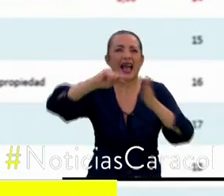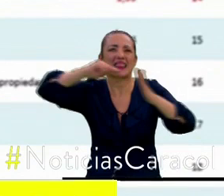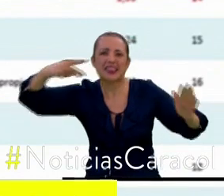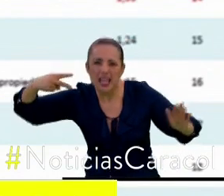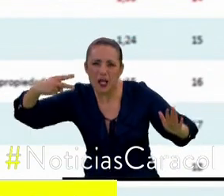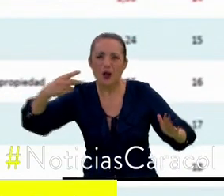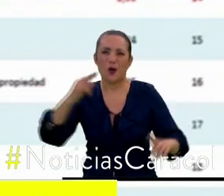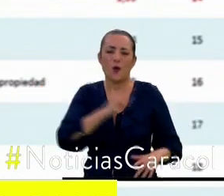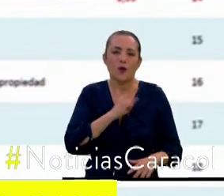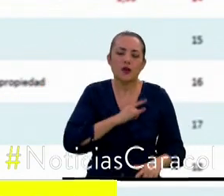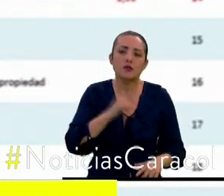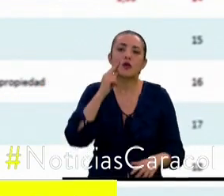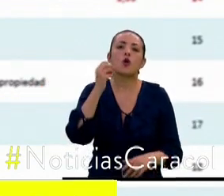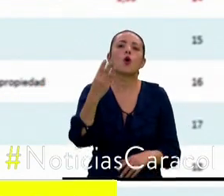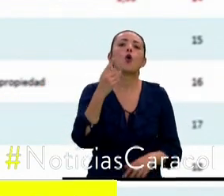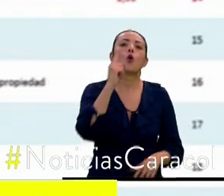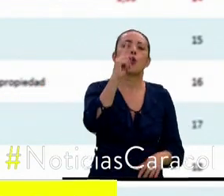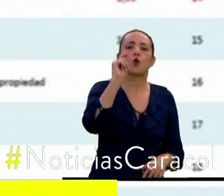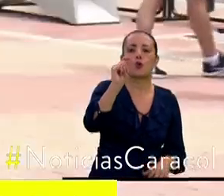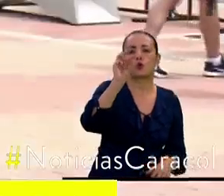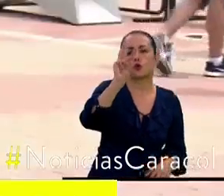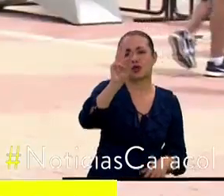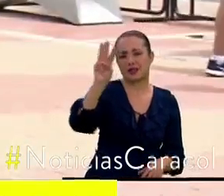pesa el 1.33%.